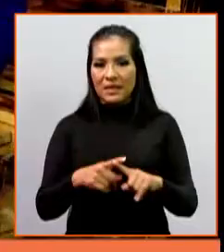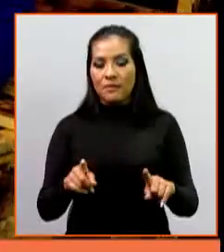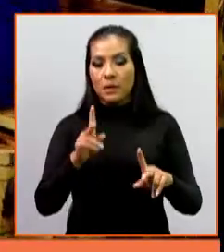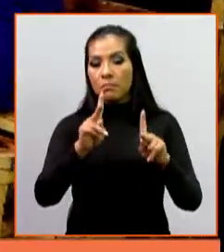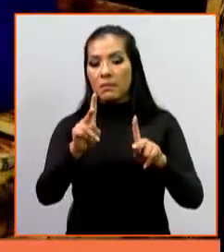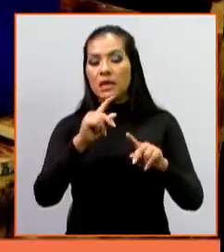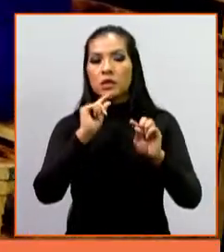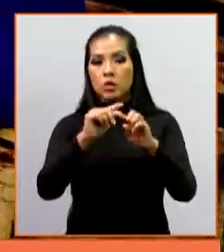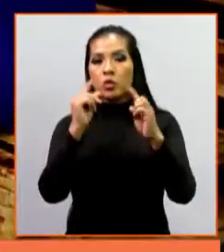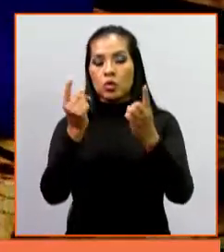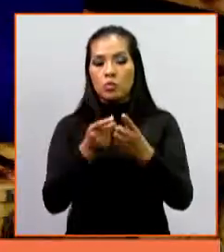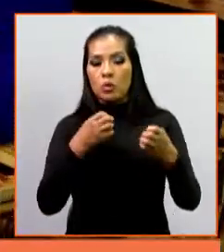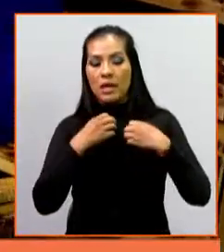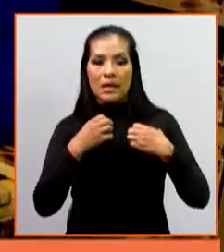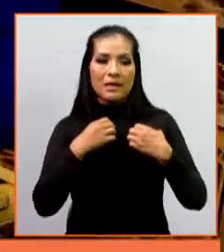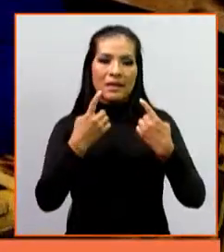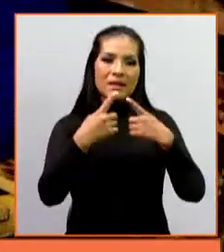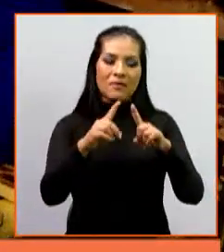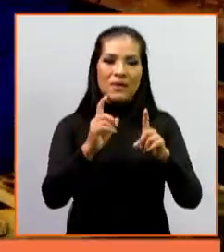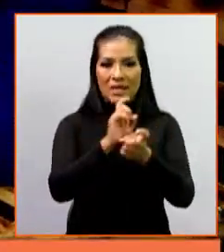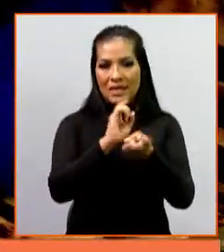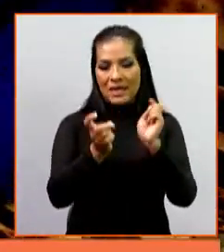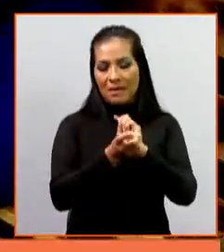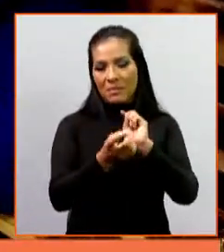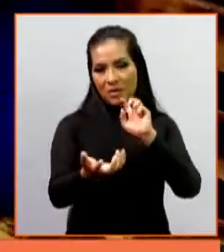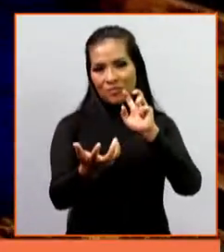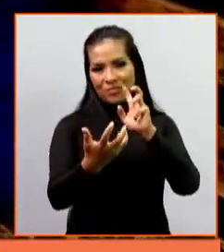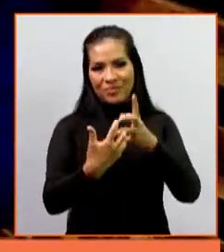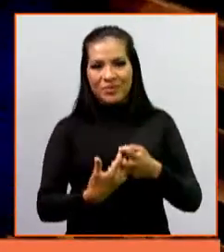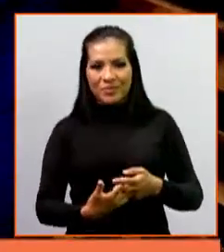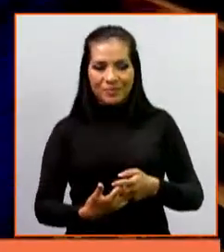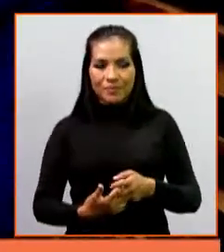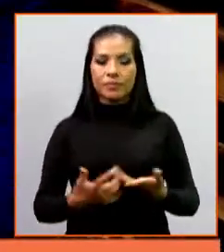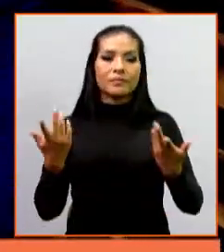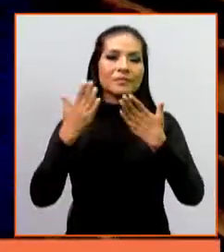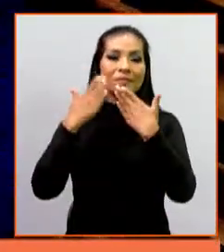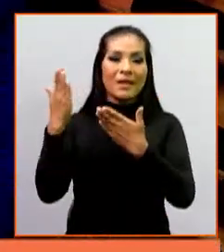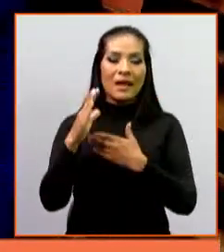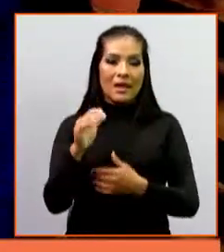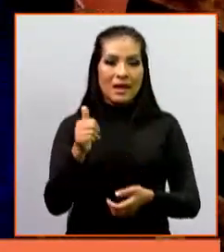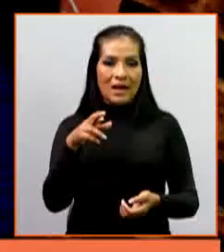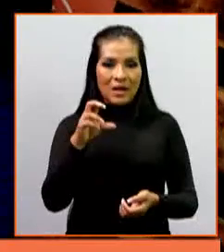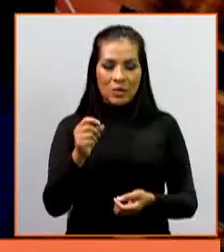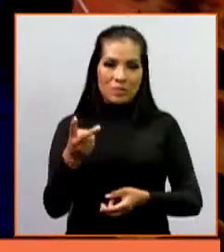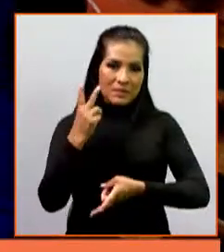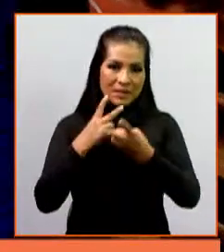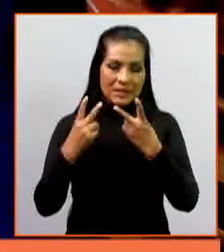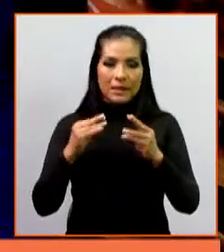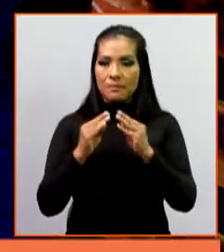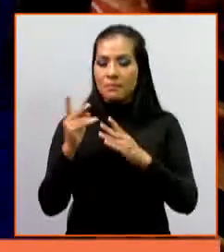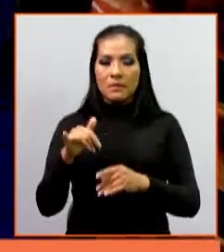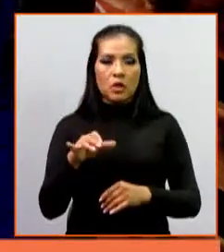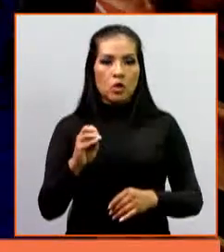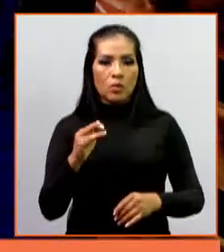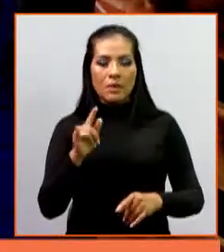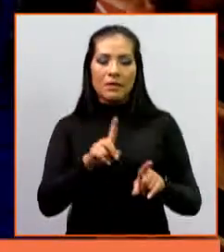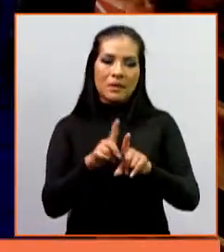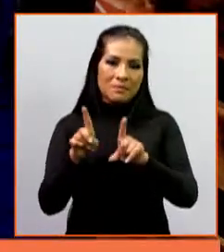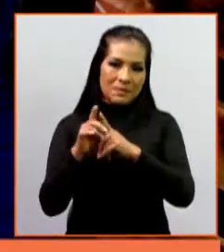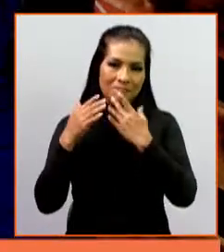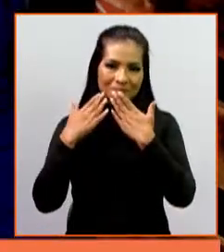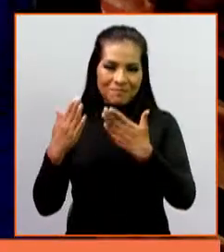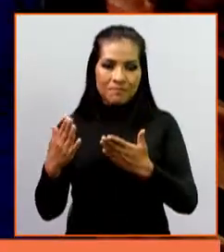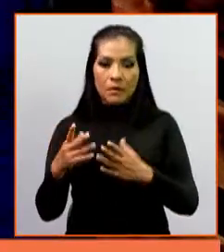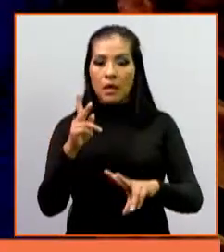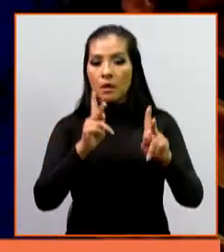público cambia, entonces de ahí también te cambia todo. Muchísimas gracias, Caro, por haber estado con nosotros y Guiomar también. Ya lo sabe toda la gente